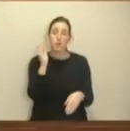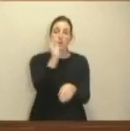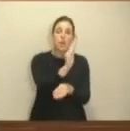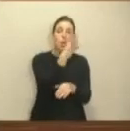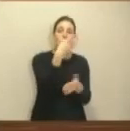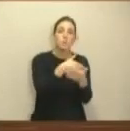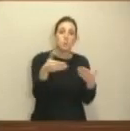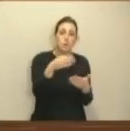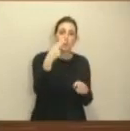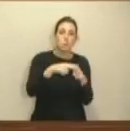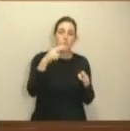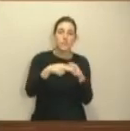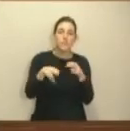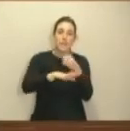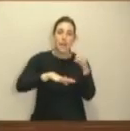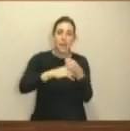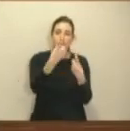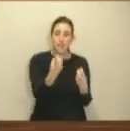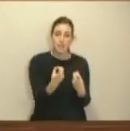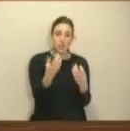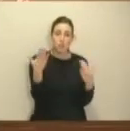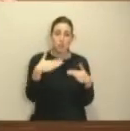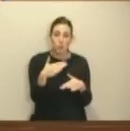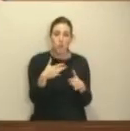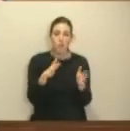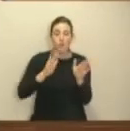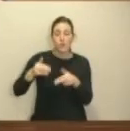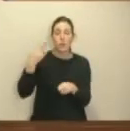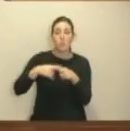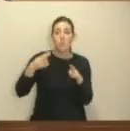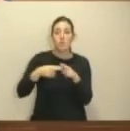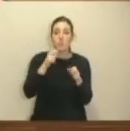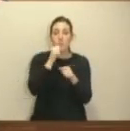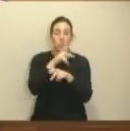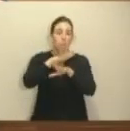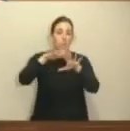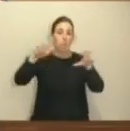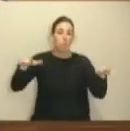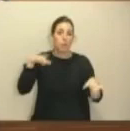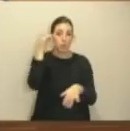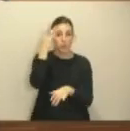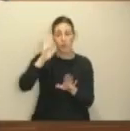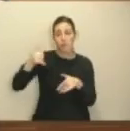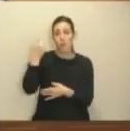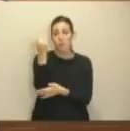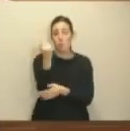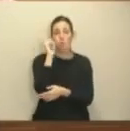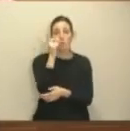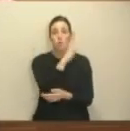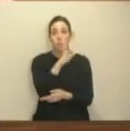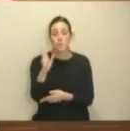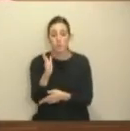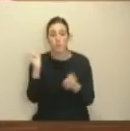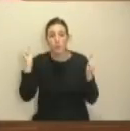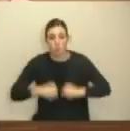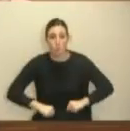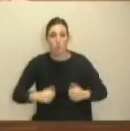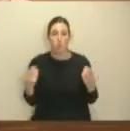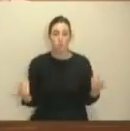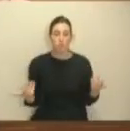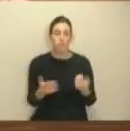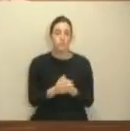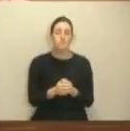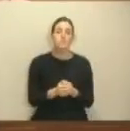política esencial y ha hecho una política de humo que le ha dado cobertura el Partido Popular. ¿De acuerdo?